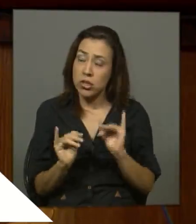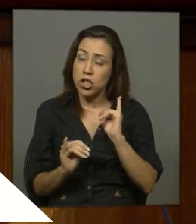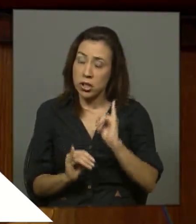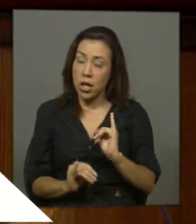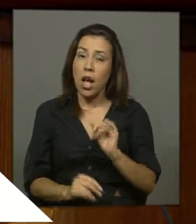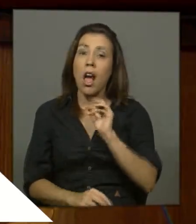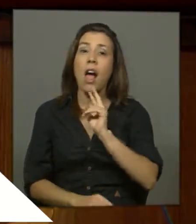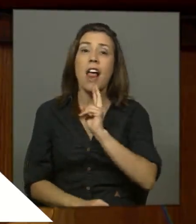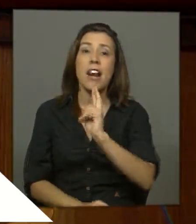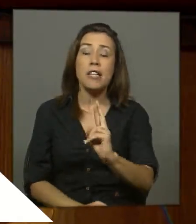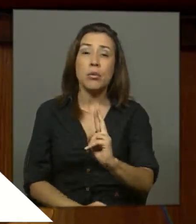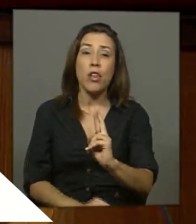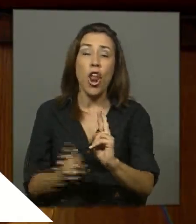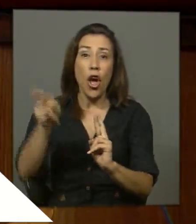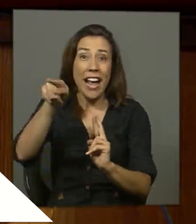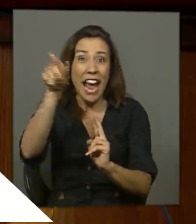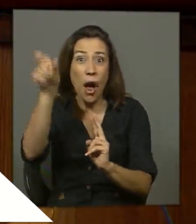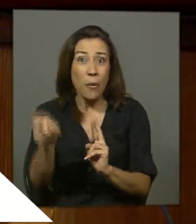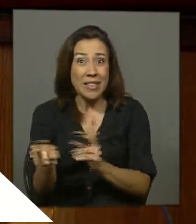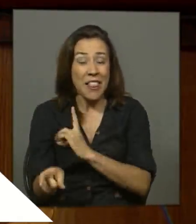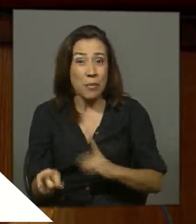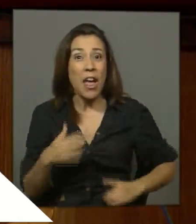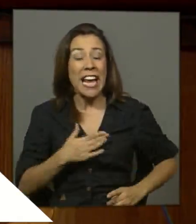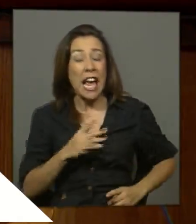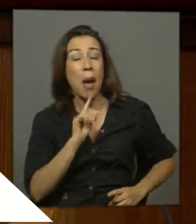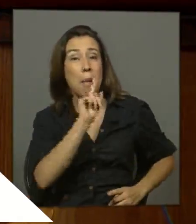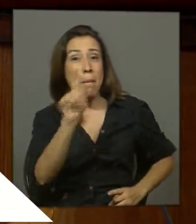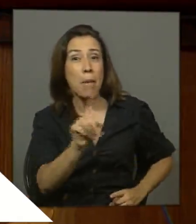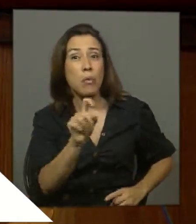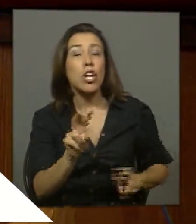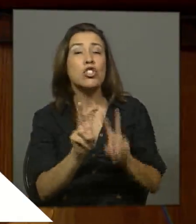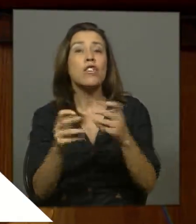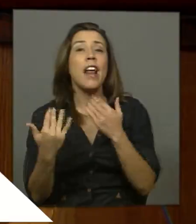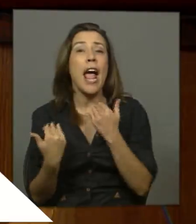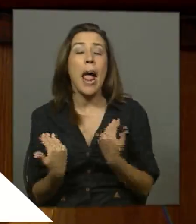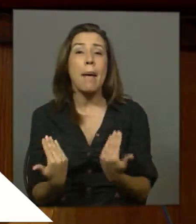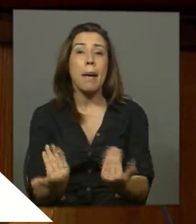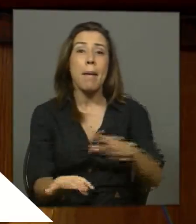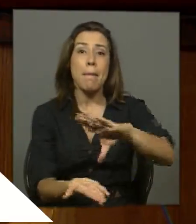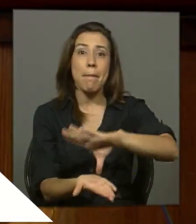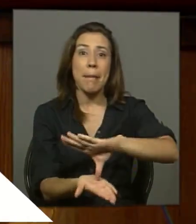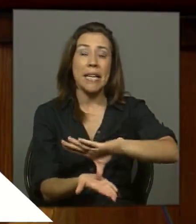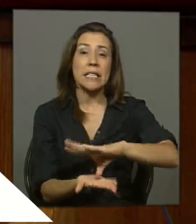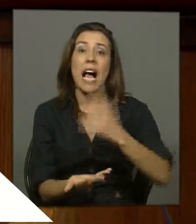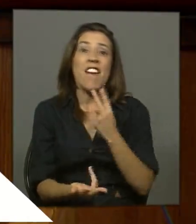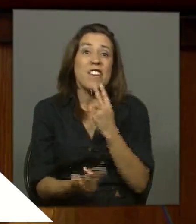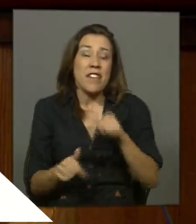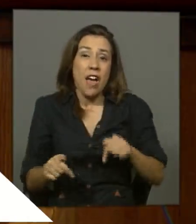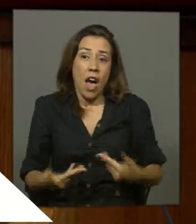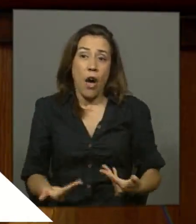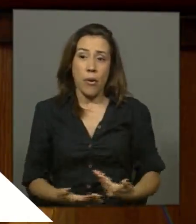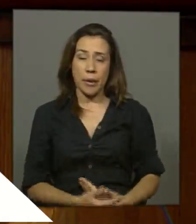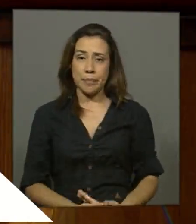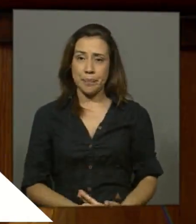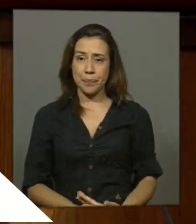responder lo que usted quiera respecto de la emergencia que el país está sufriendo